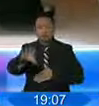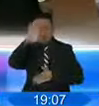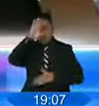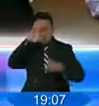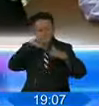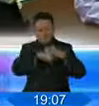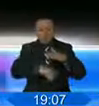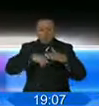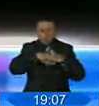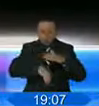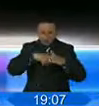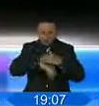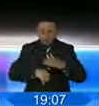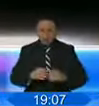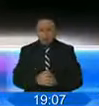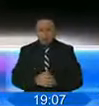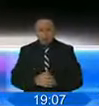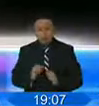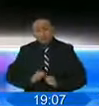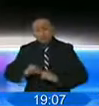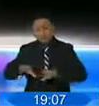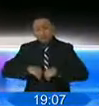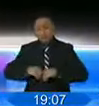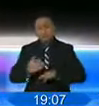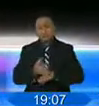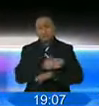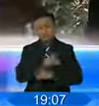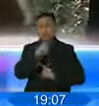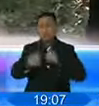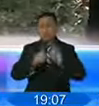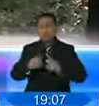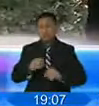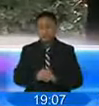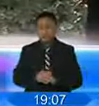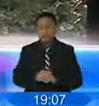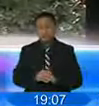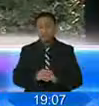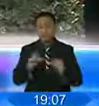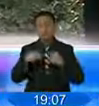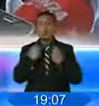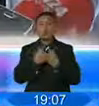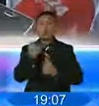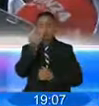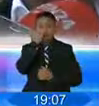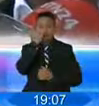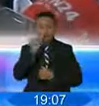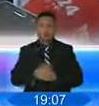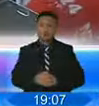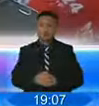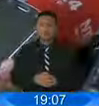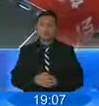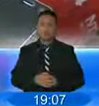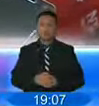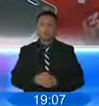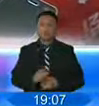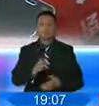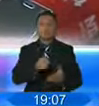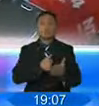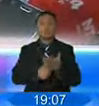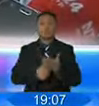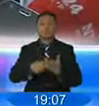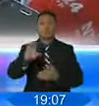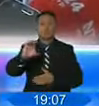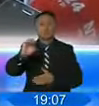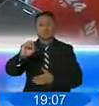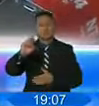metálica industrial y que se acepte la consulta previa de estas decisiones a los pueblos indígenas. El ministro Córdoba no ha realizado